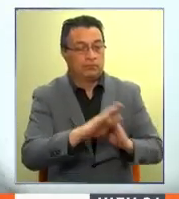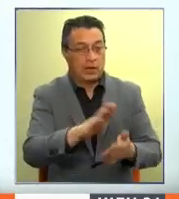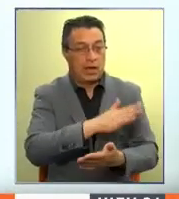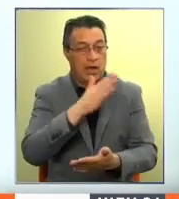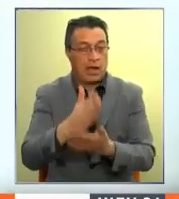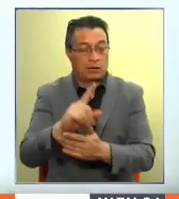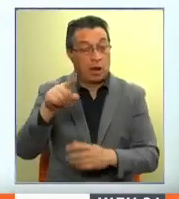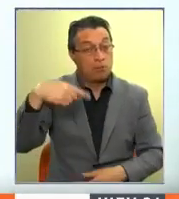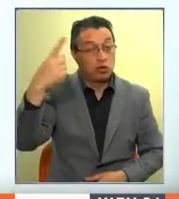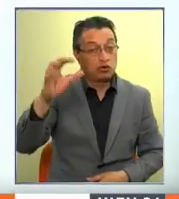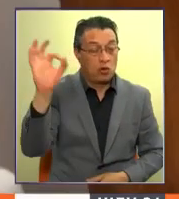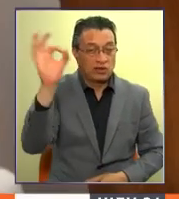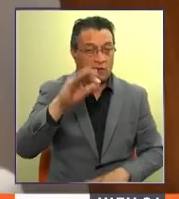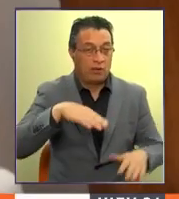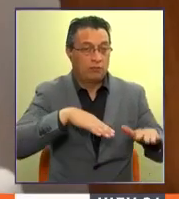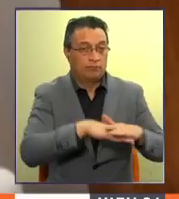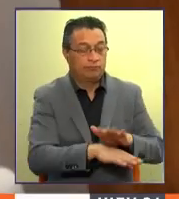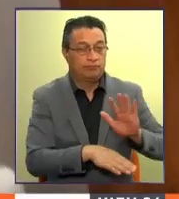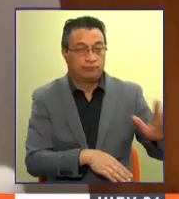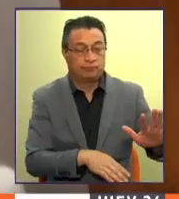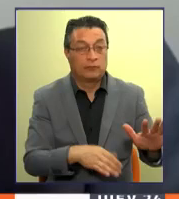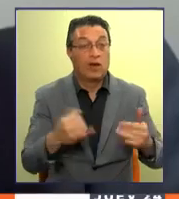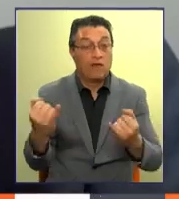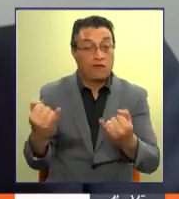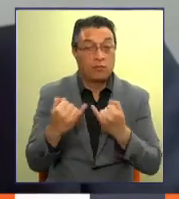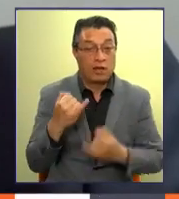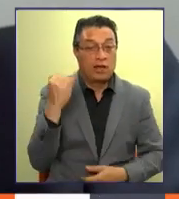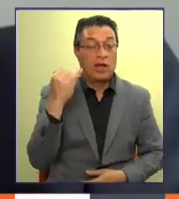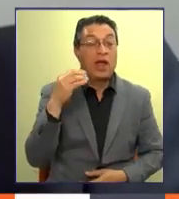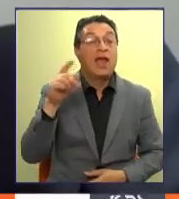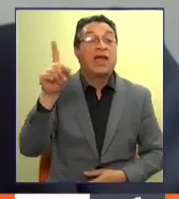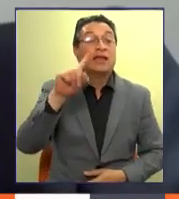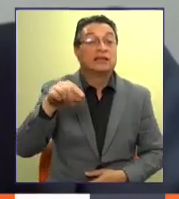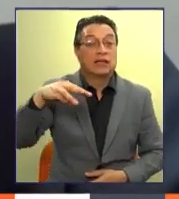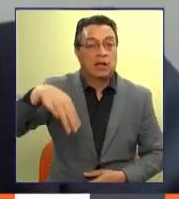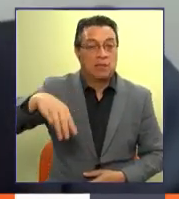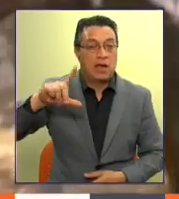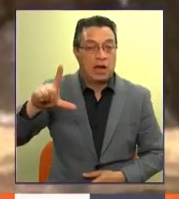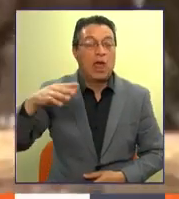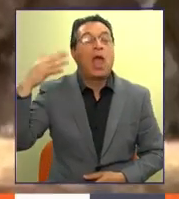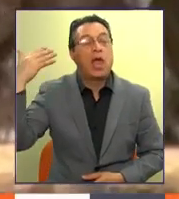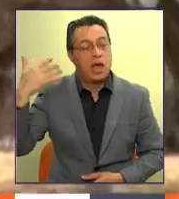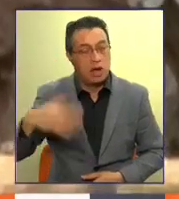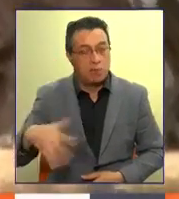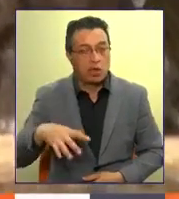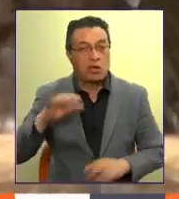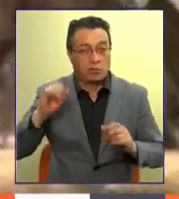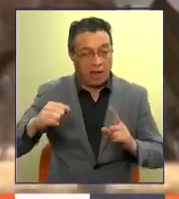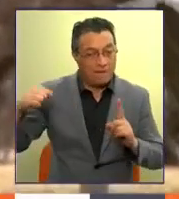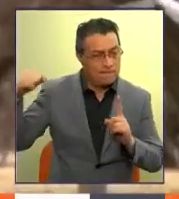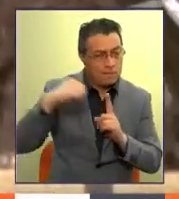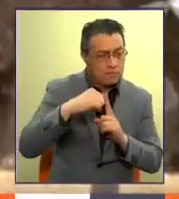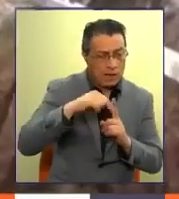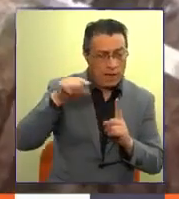próximo sábado. El informe del Servicio Médico Legal es primordial para saber si hubo una agresión directa